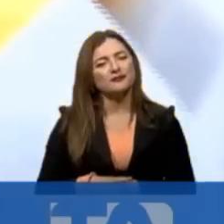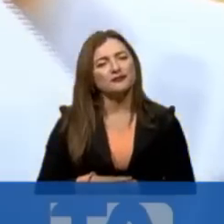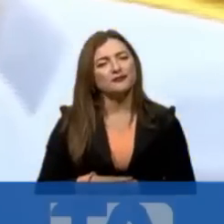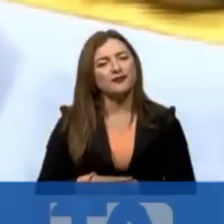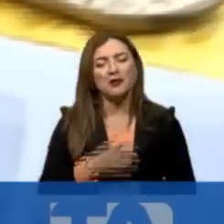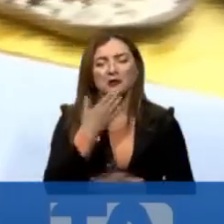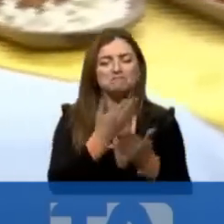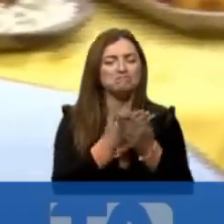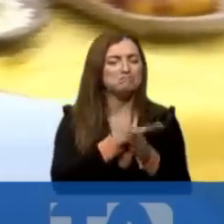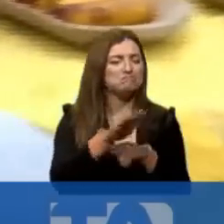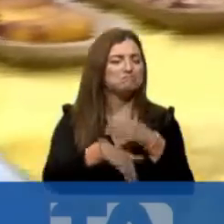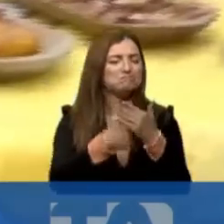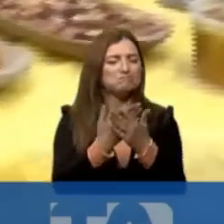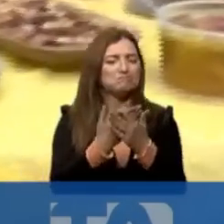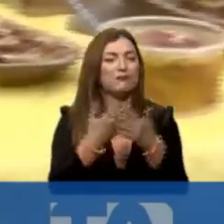está hecha. Son más de